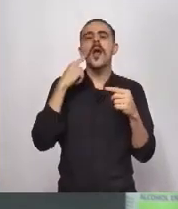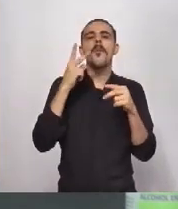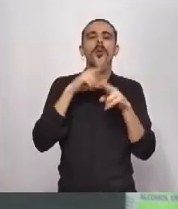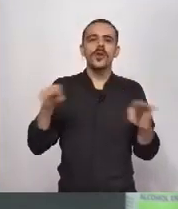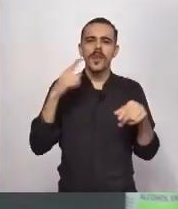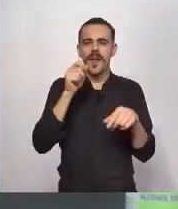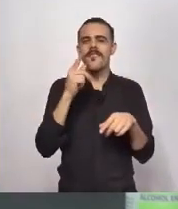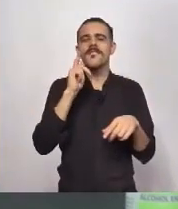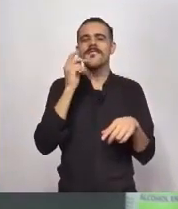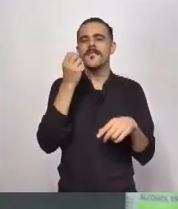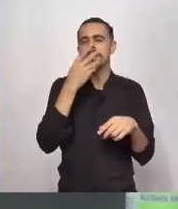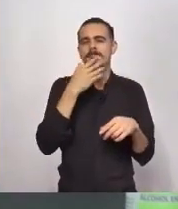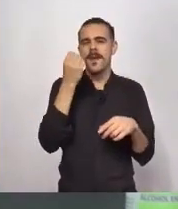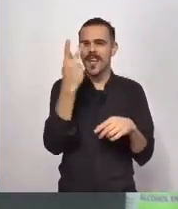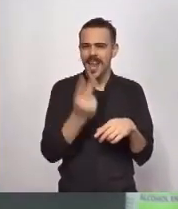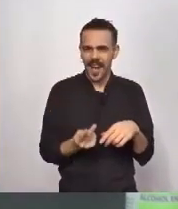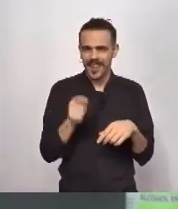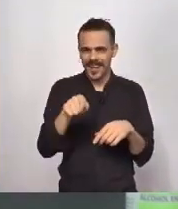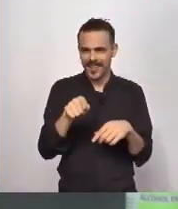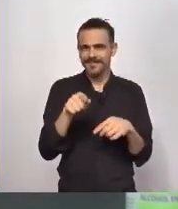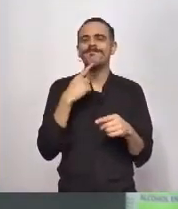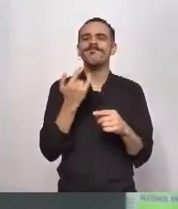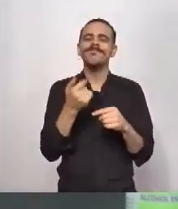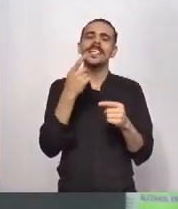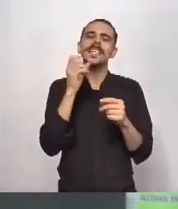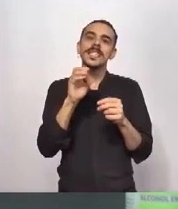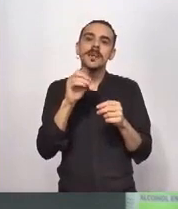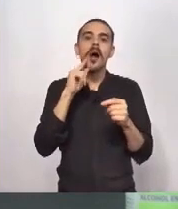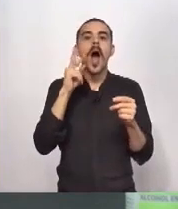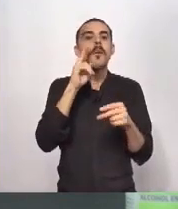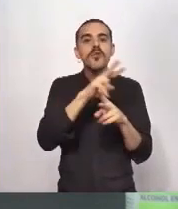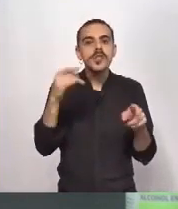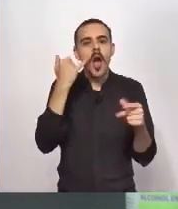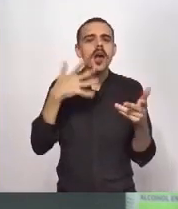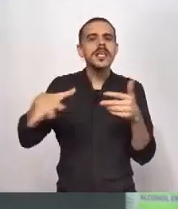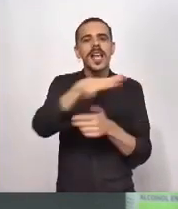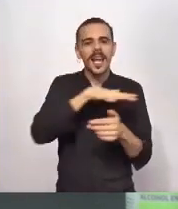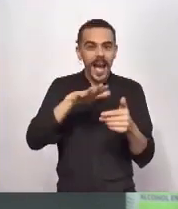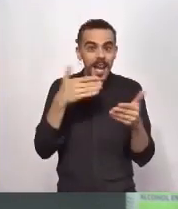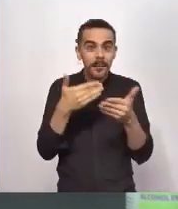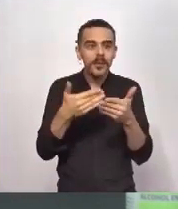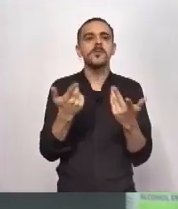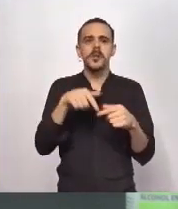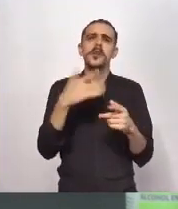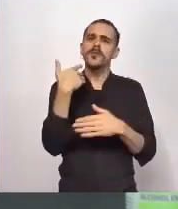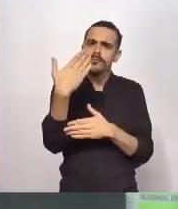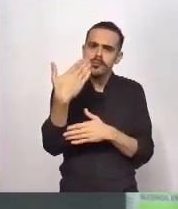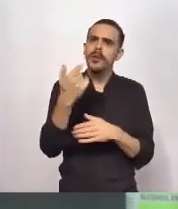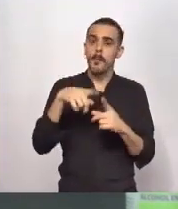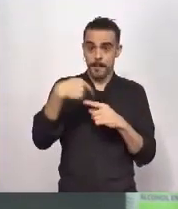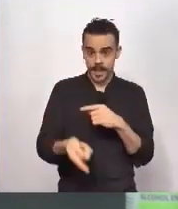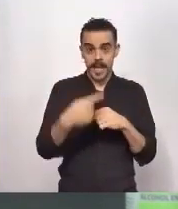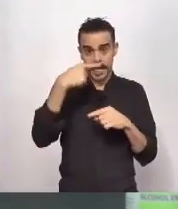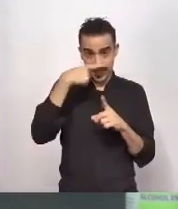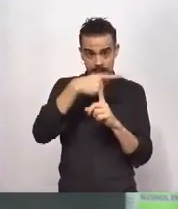Cultura de Cercanía, que son una serie de actividades virtuales y entre ellas charlas. Mañana a las 19:30